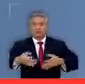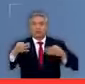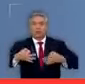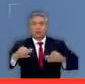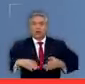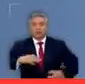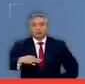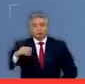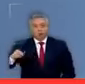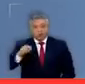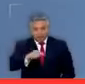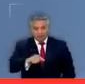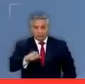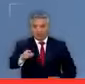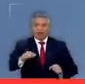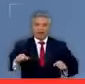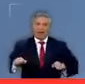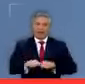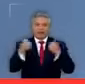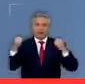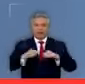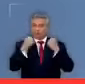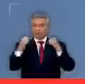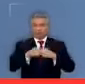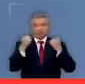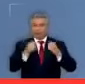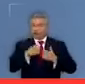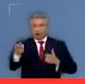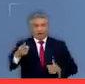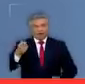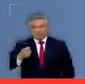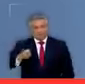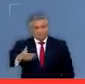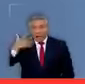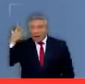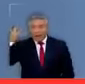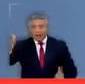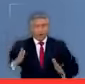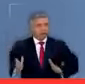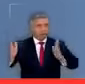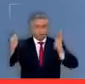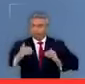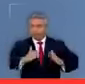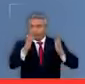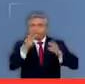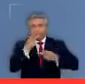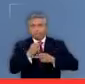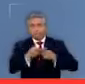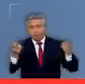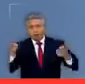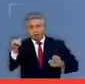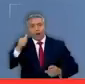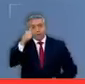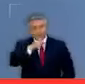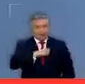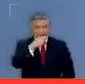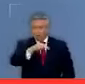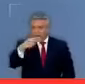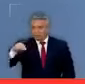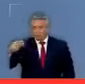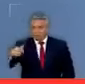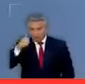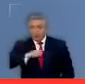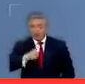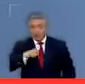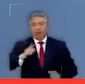ciudadana, a la destrucción de valiosa infraestructura, tanto público como privado, que hemos